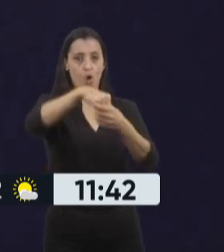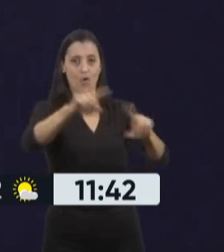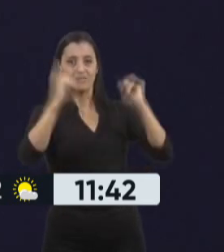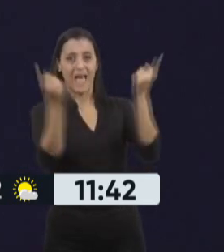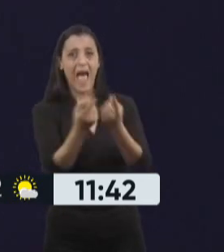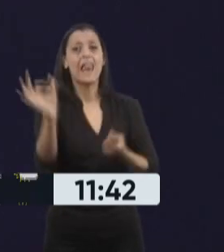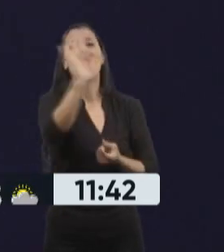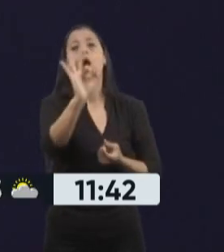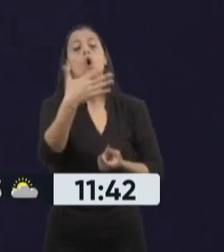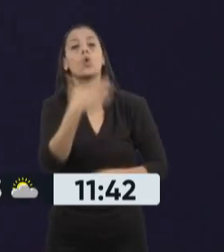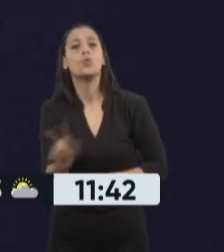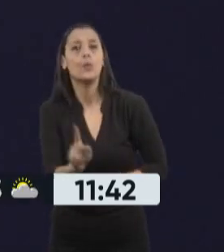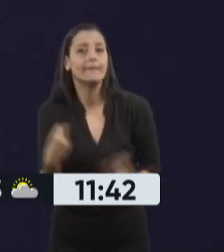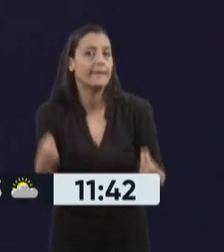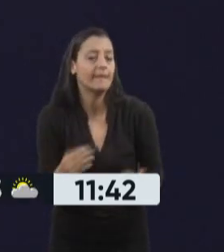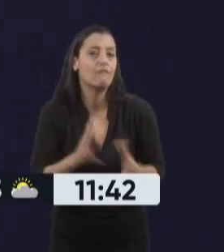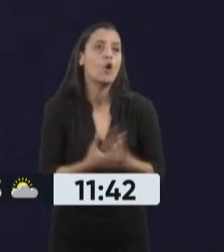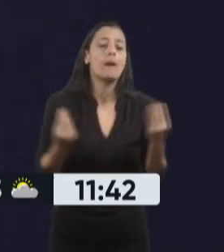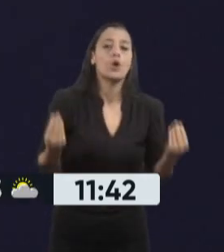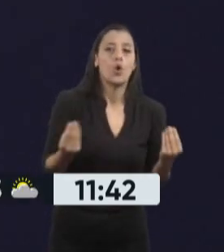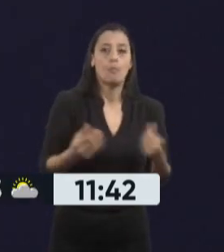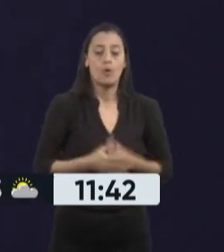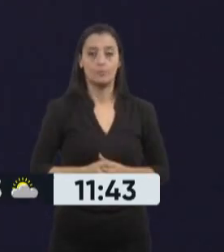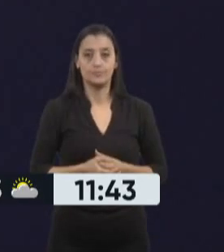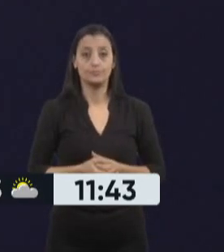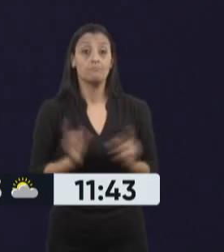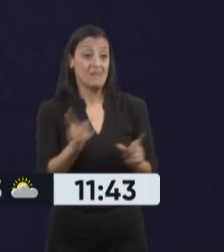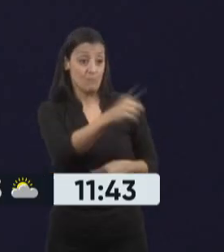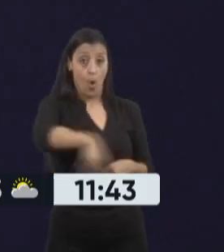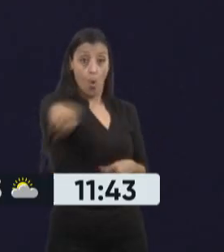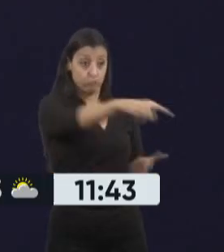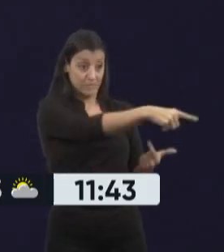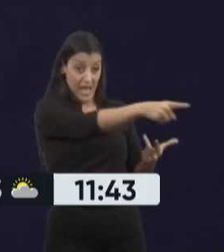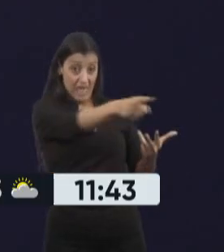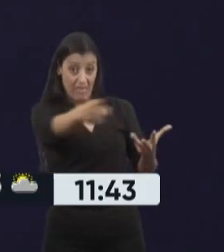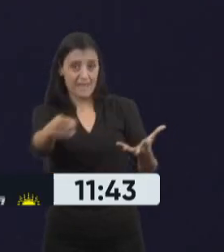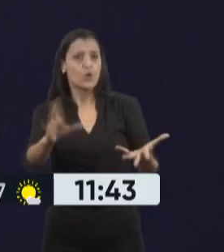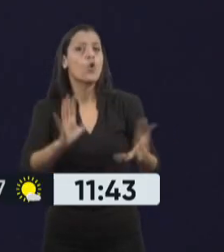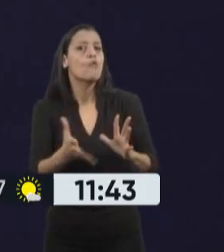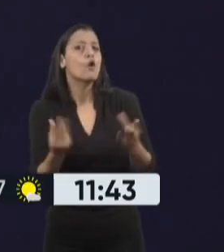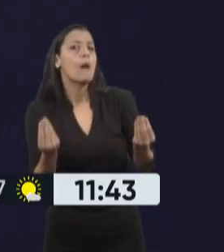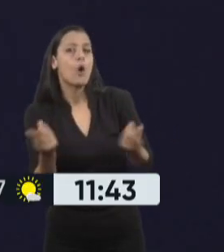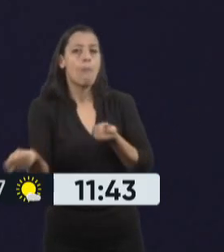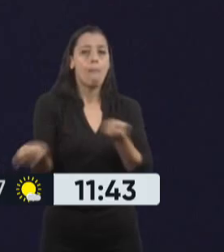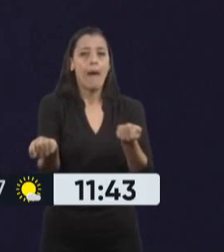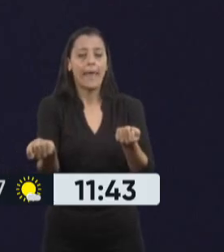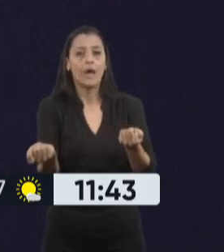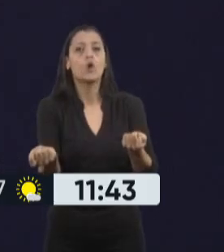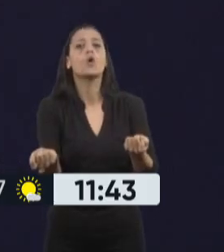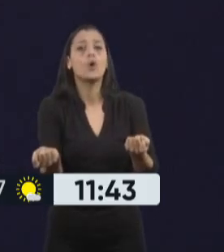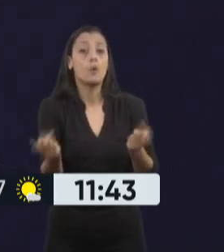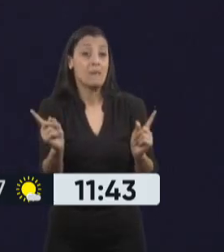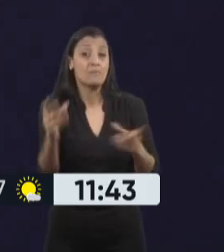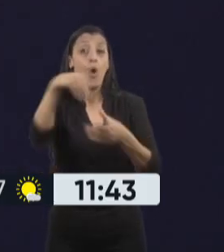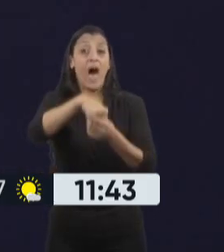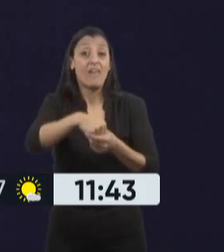lo que es el manejo de ustedes mismos o cómo se manejan ustedes dentro de